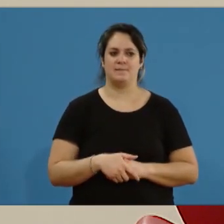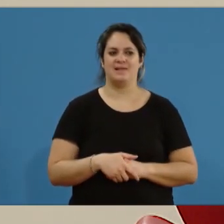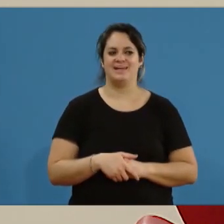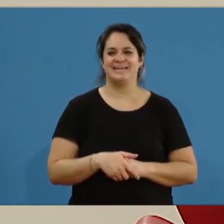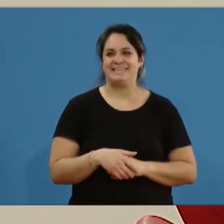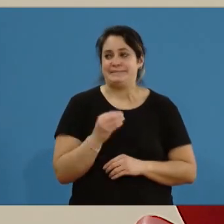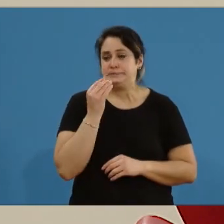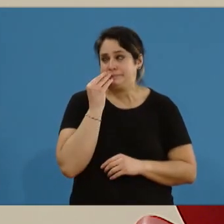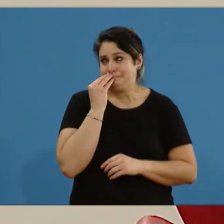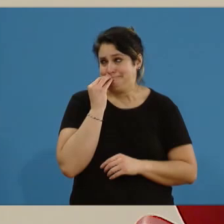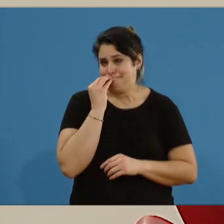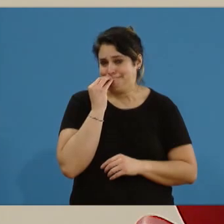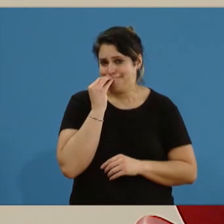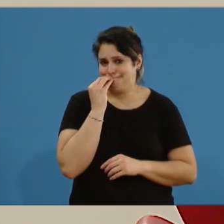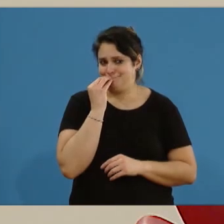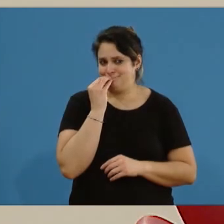¡Ay!